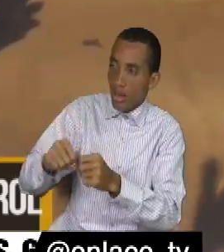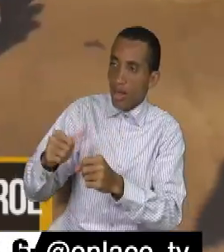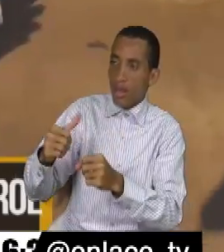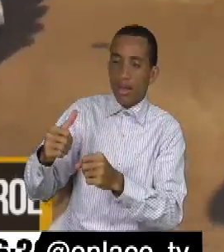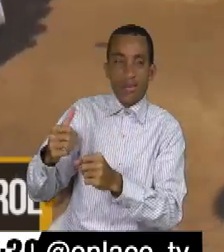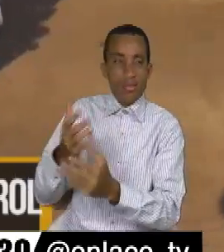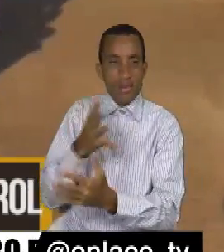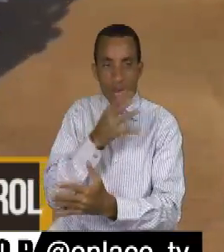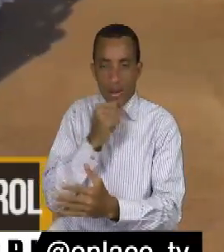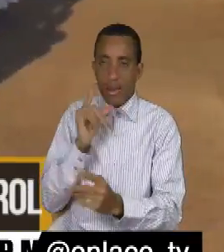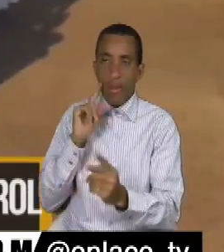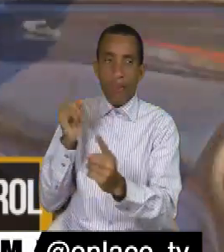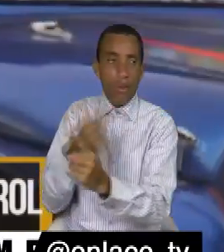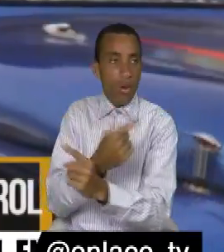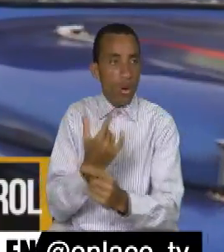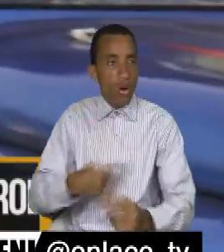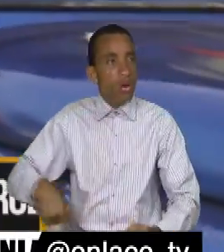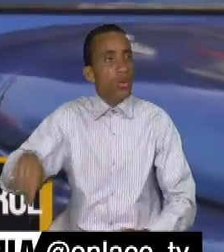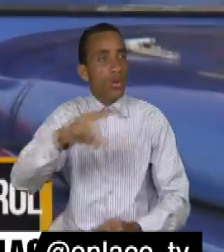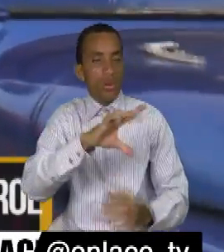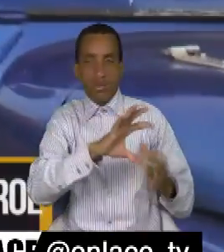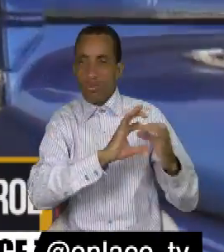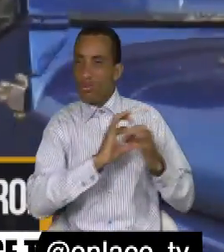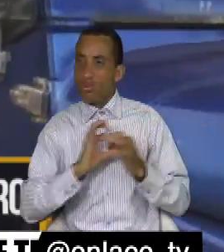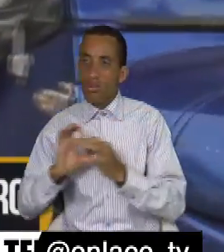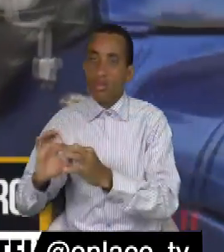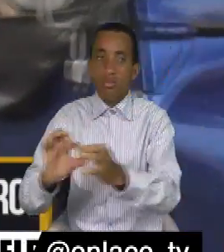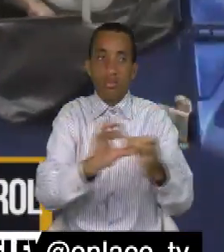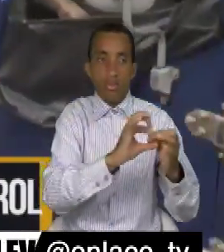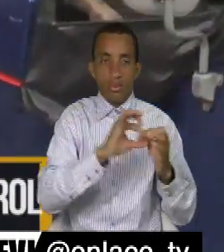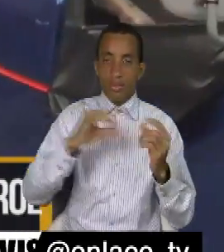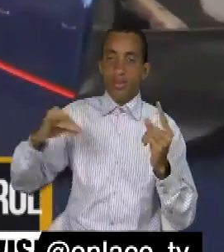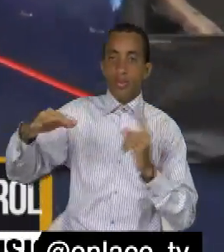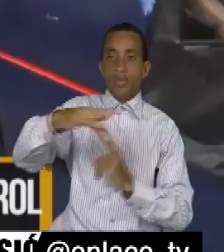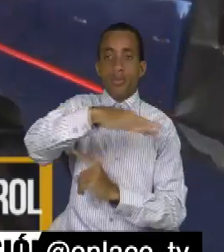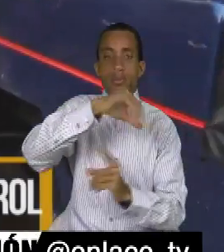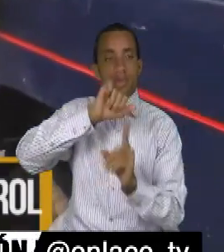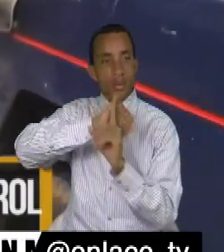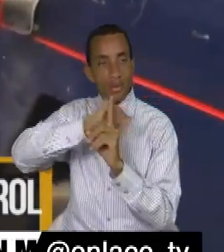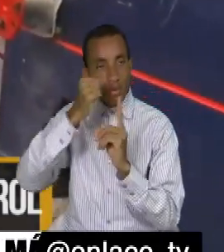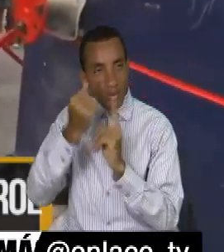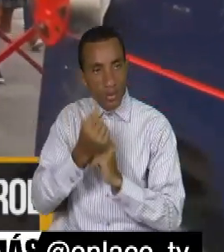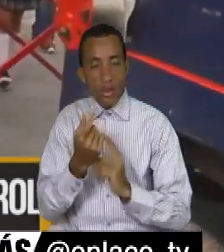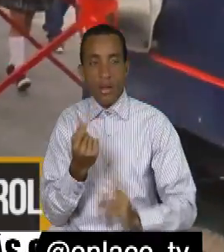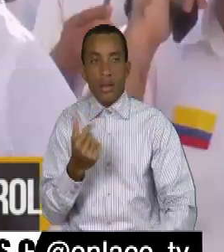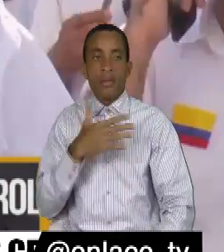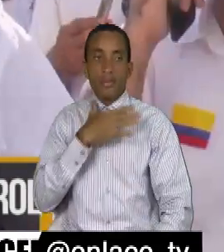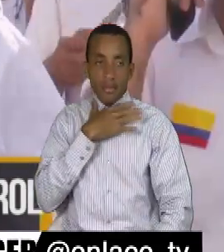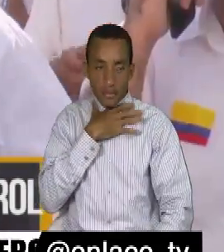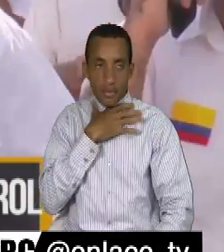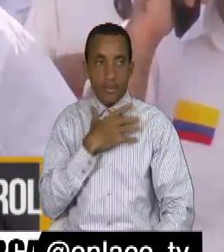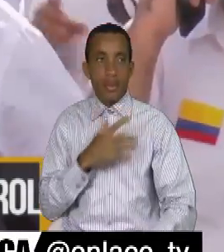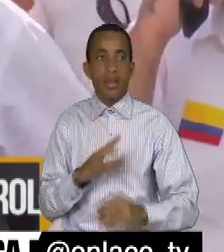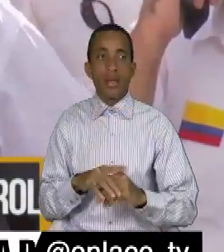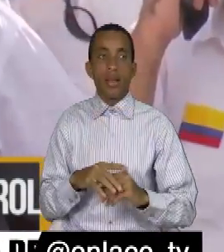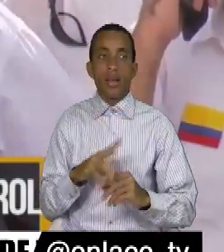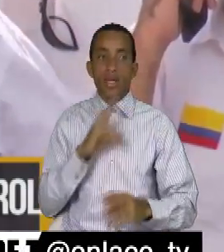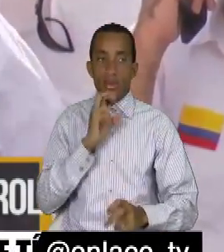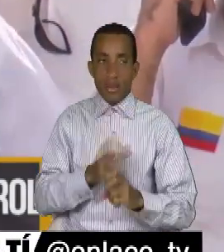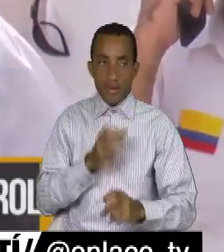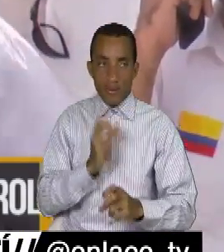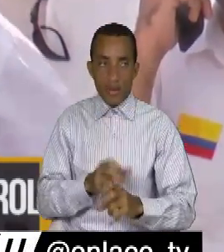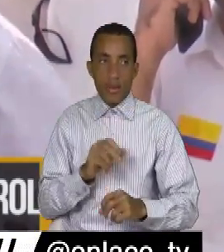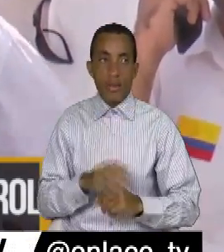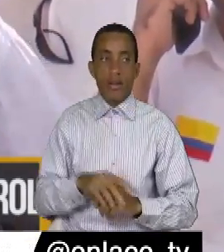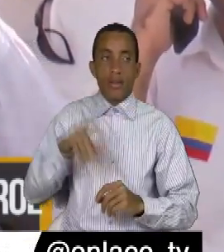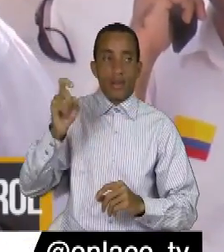clamores que más nos une. No solo la difícil situación social y económica que vive el puerto petrolero, sino la difícil situación y